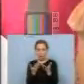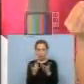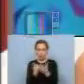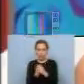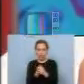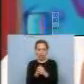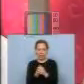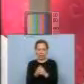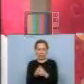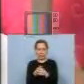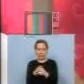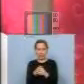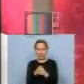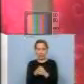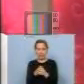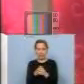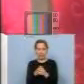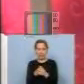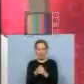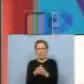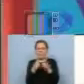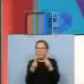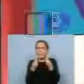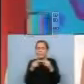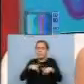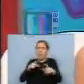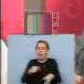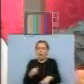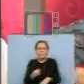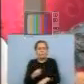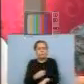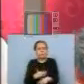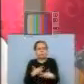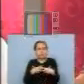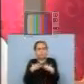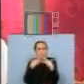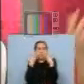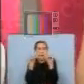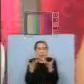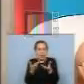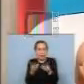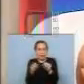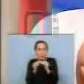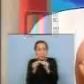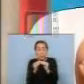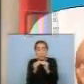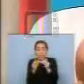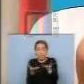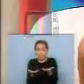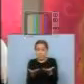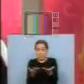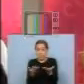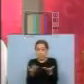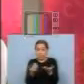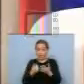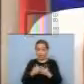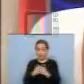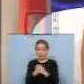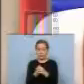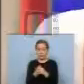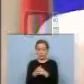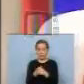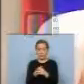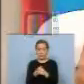Piquito. Dale, que esta noche no tengo nada. La calentura esa del Piquito. Con un bebé en brazos. ¿Me doy un Piquito con Albertario? Dale,